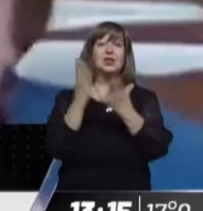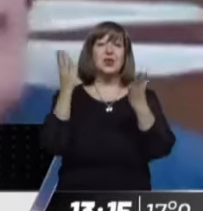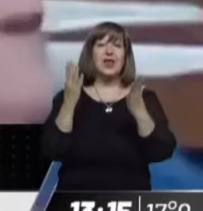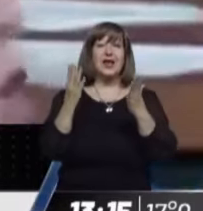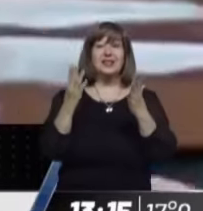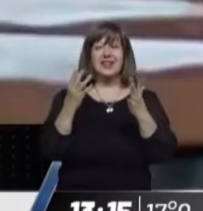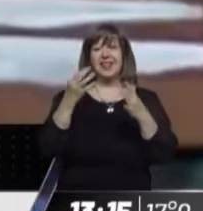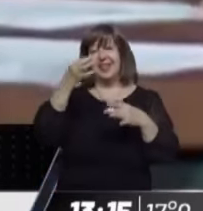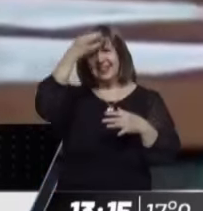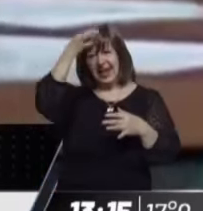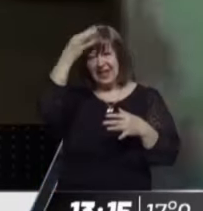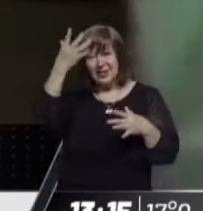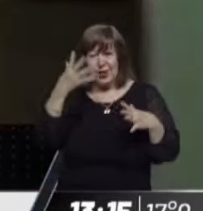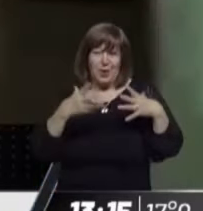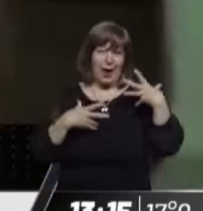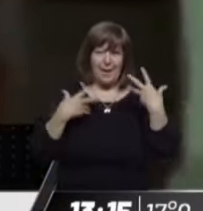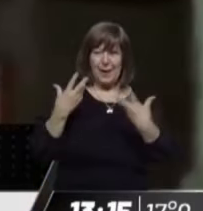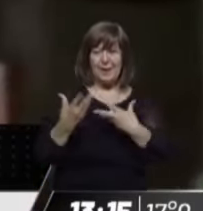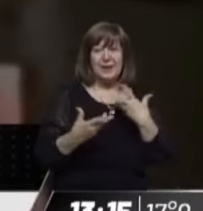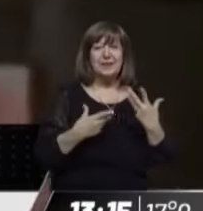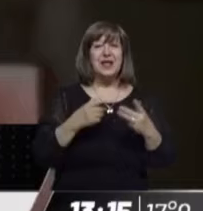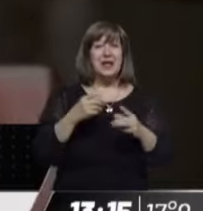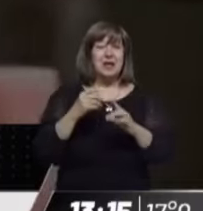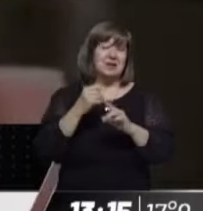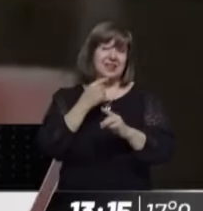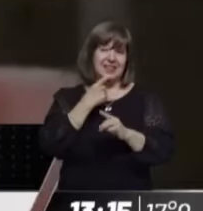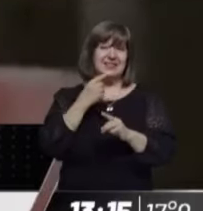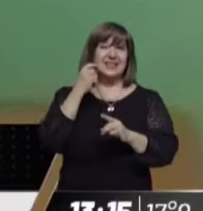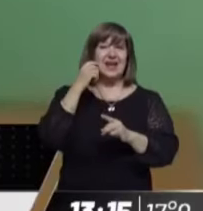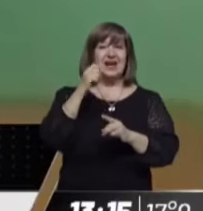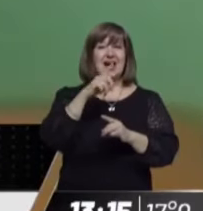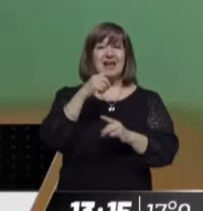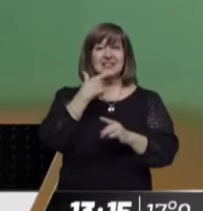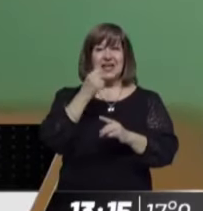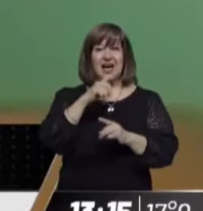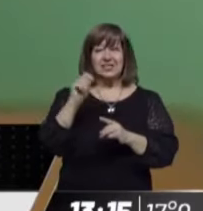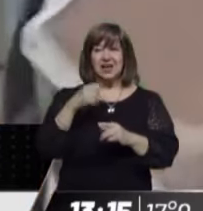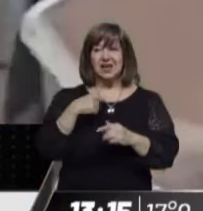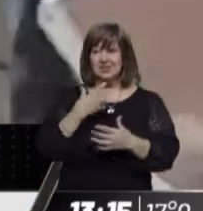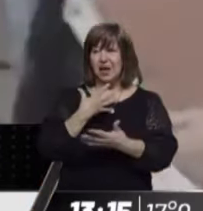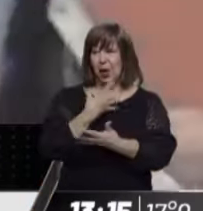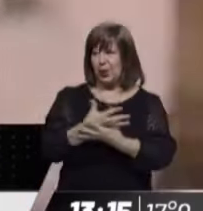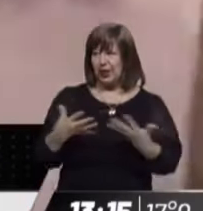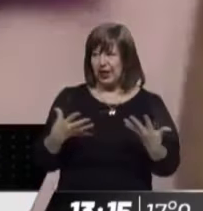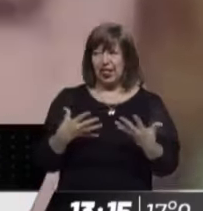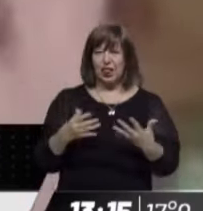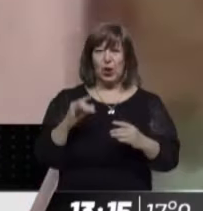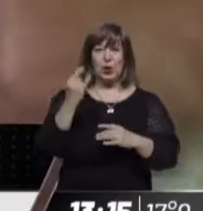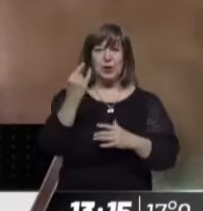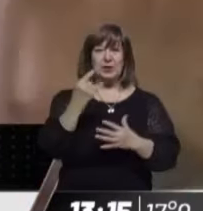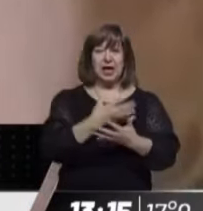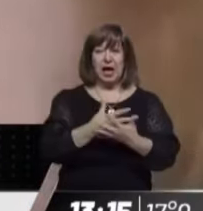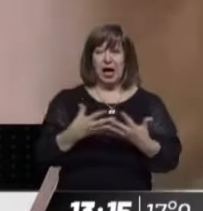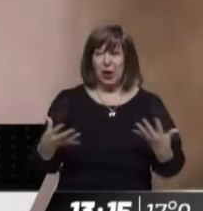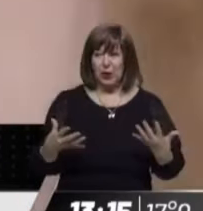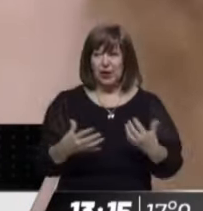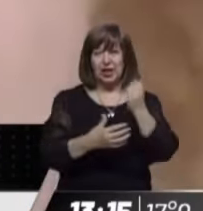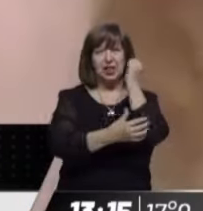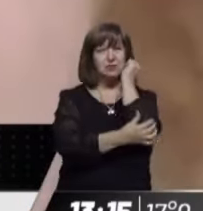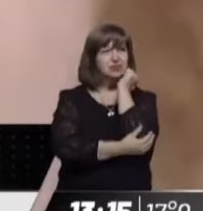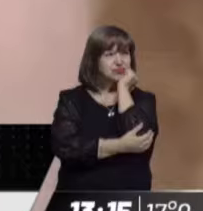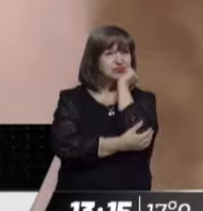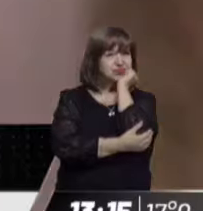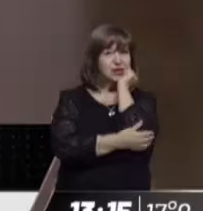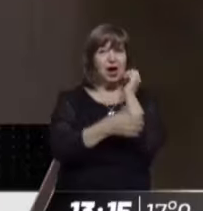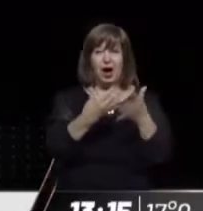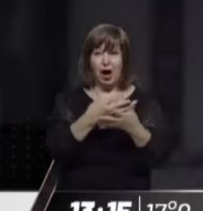arte dramático, contaba Gasalla en alguna entrevista, se aburrían mucho en la facultad. Pobre profesor, porque te digo que deben